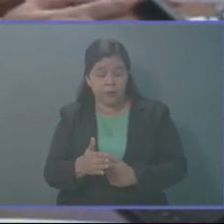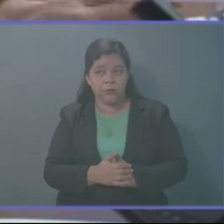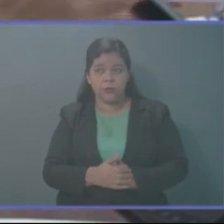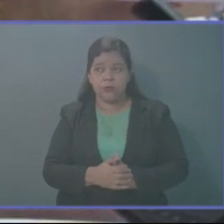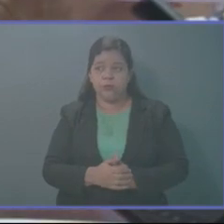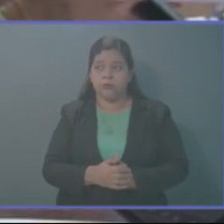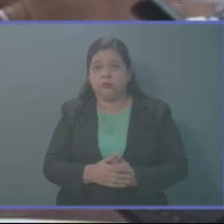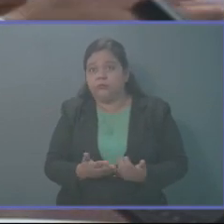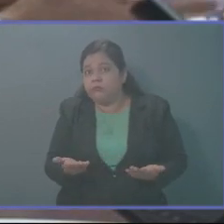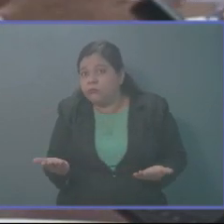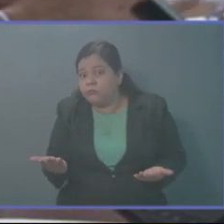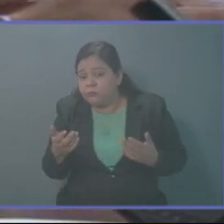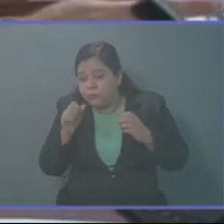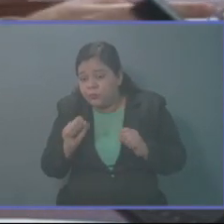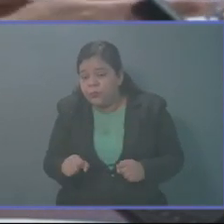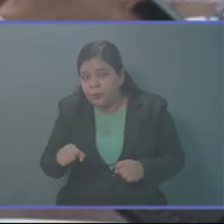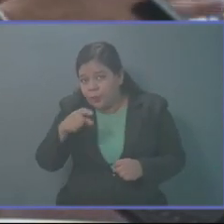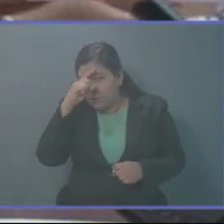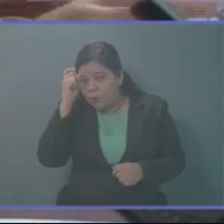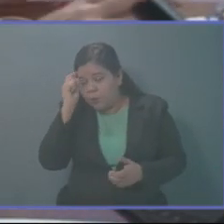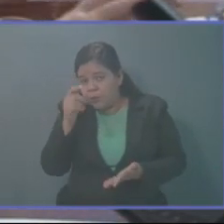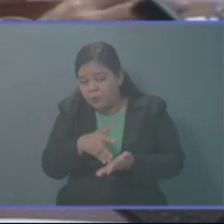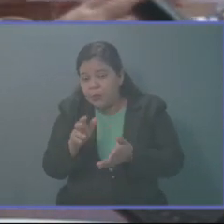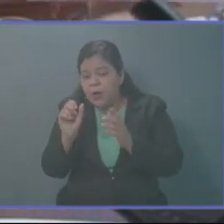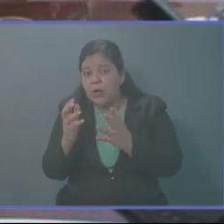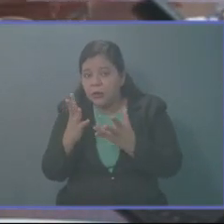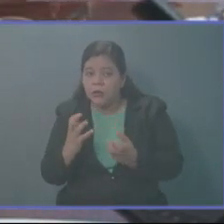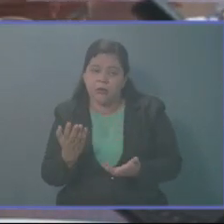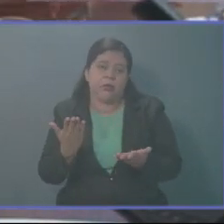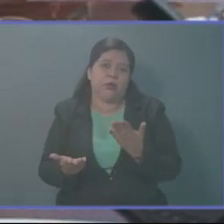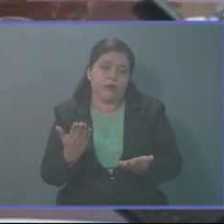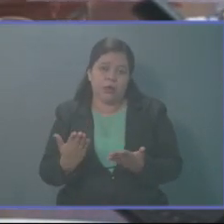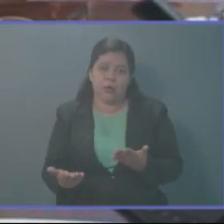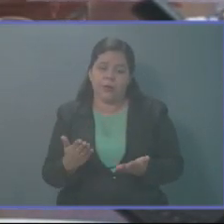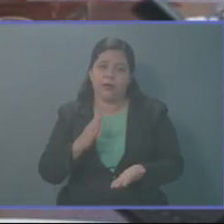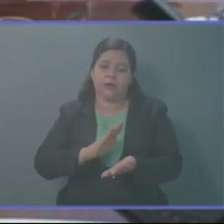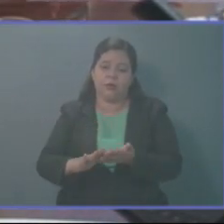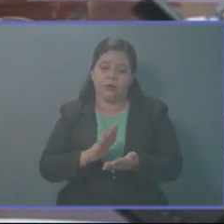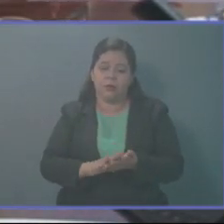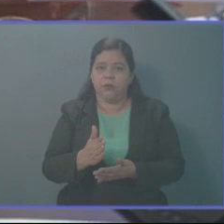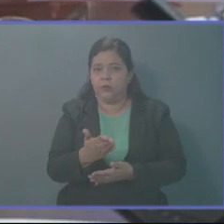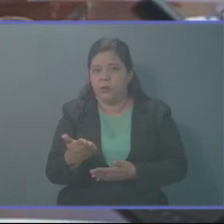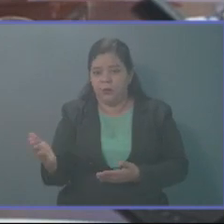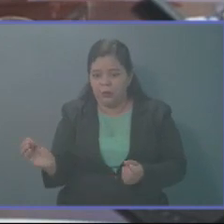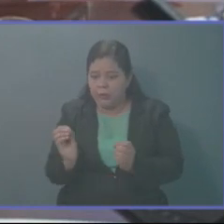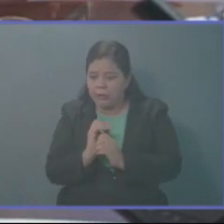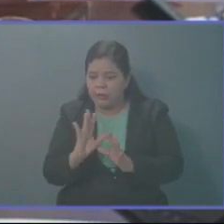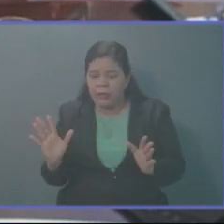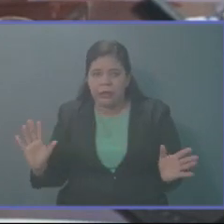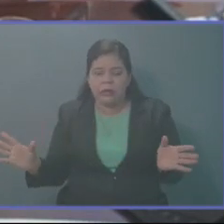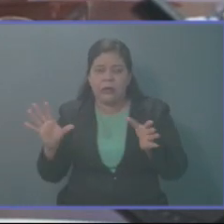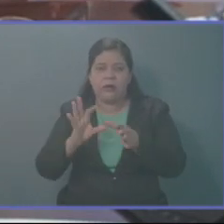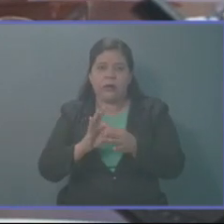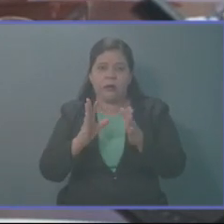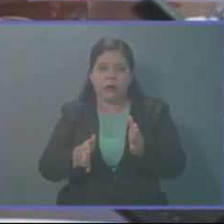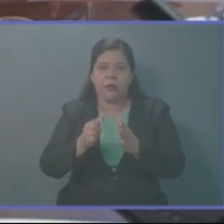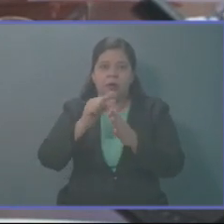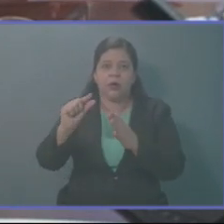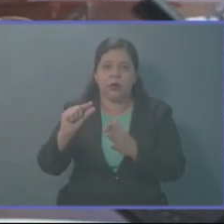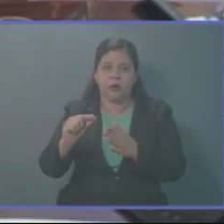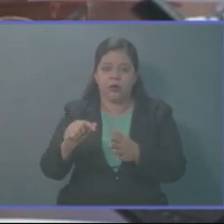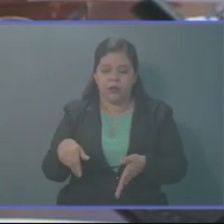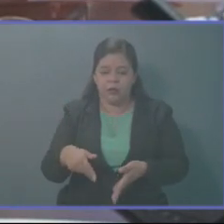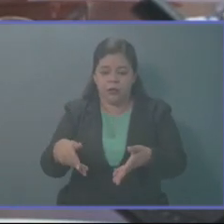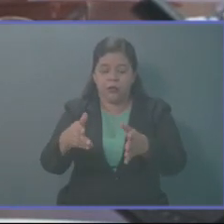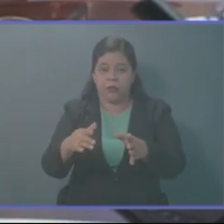aquí puede terminar Obras Públicas queriendo comprar insumos que no tienen nada que ver con la infraestructura vial. Entonces yo